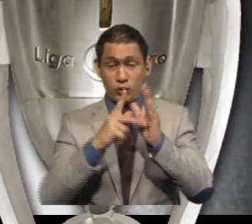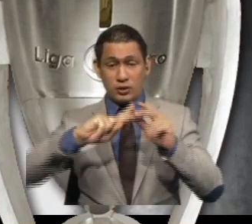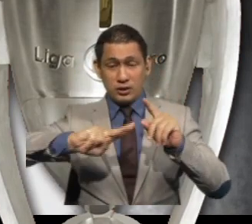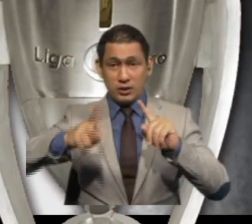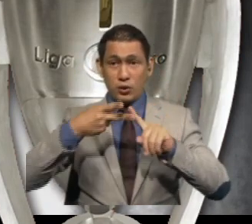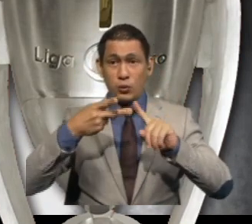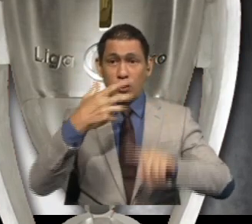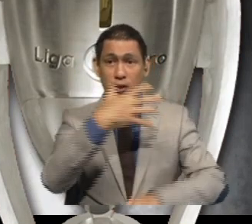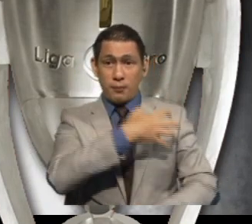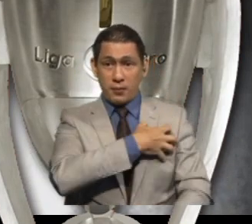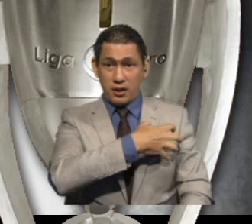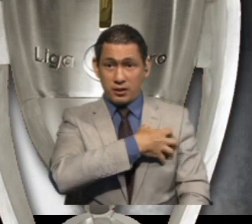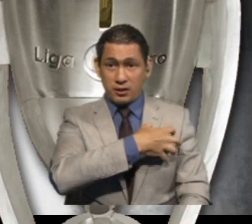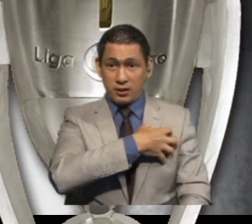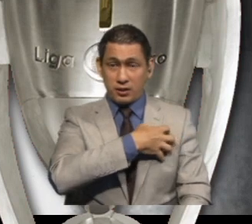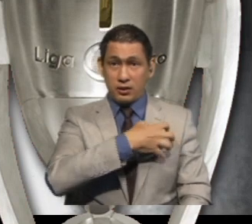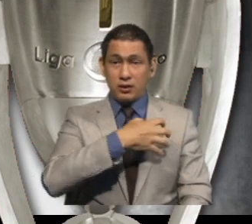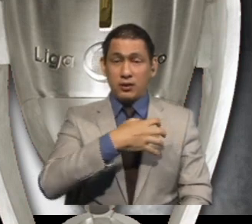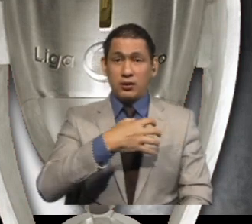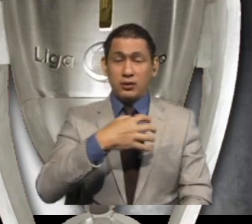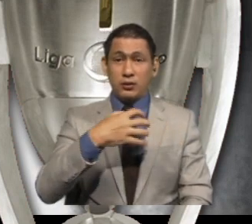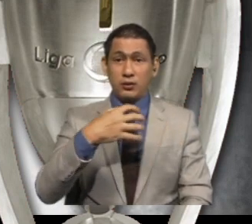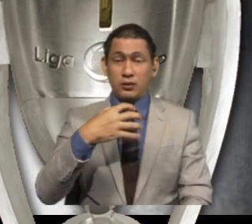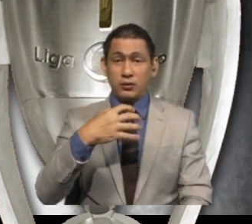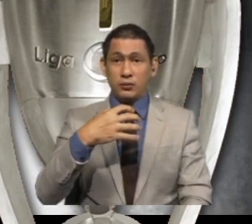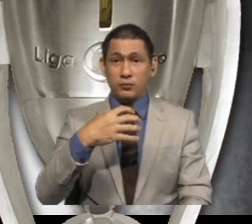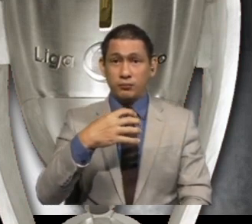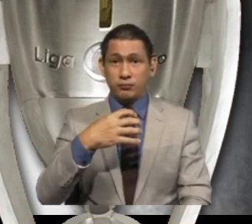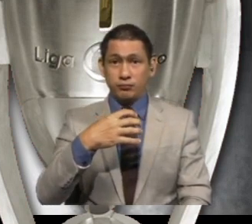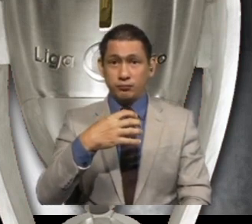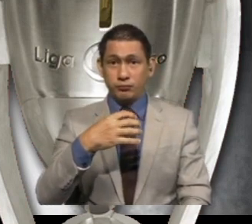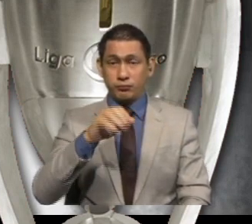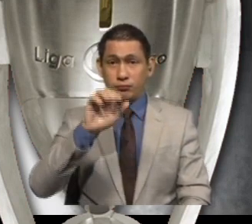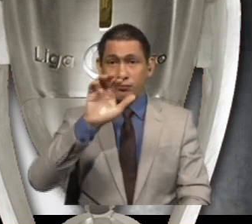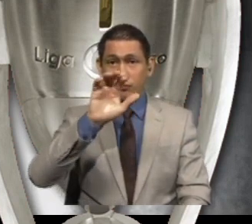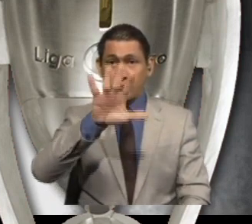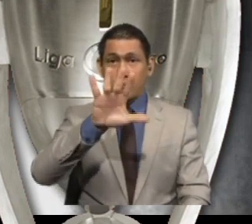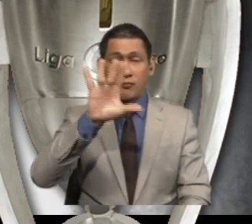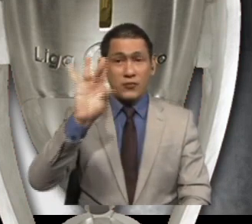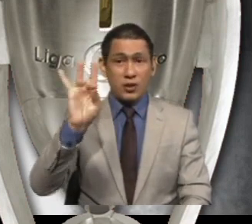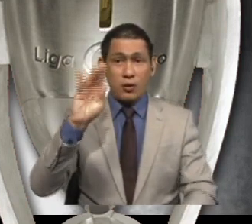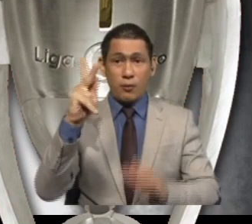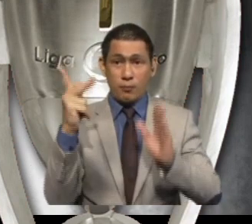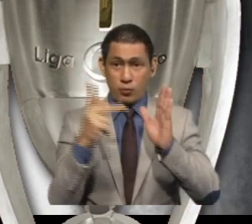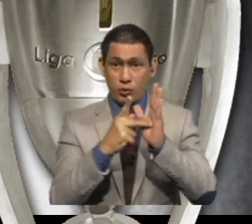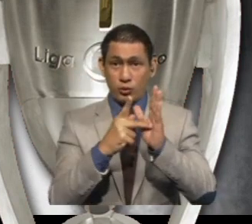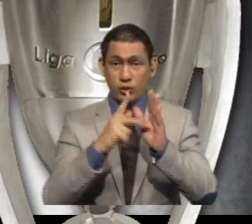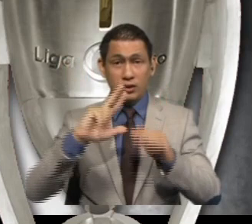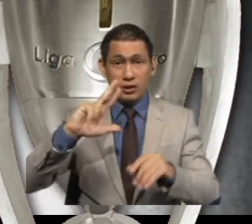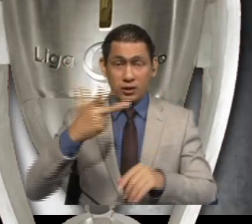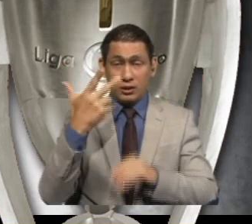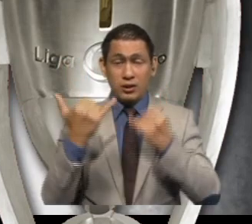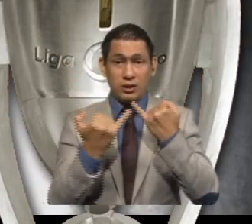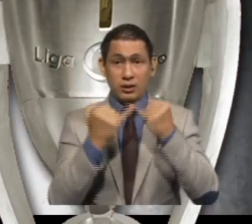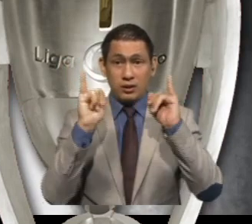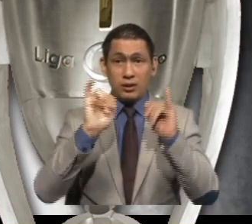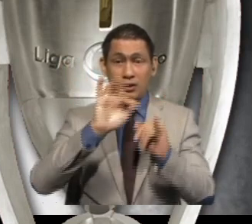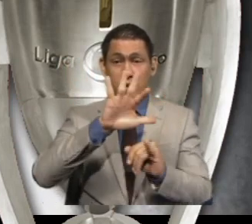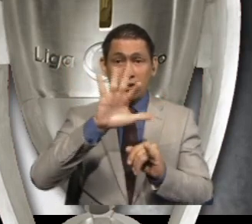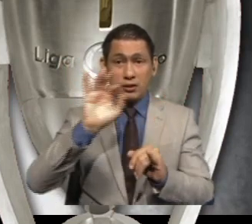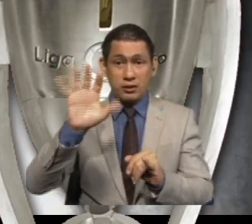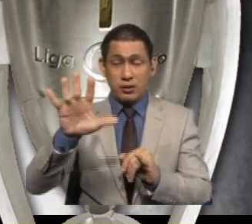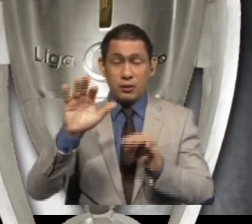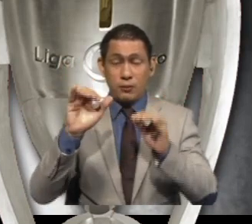de Barcelona con un total de 58 puntos, tercero Independiente